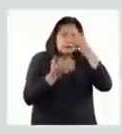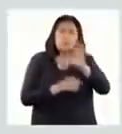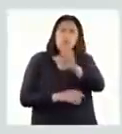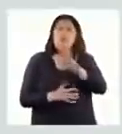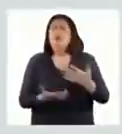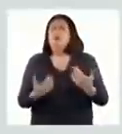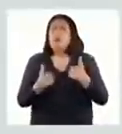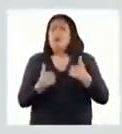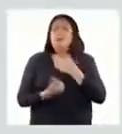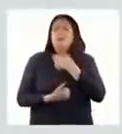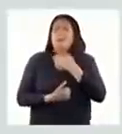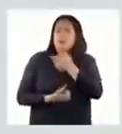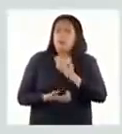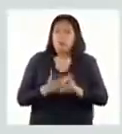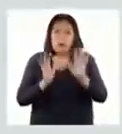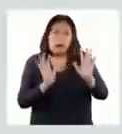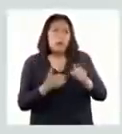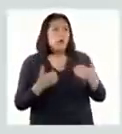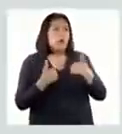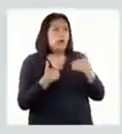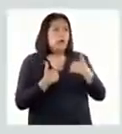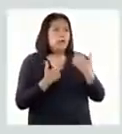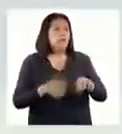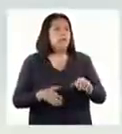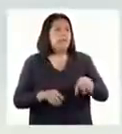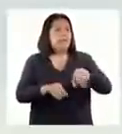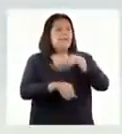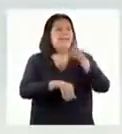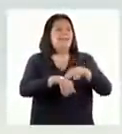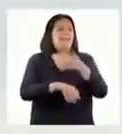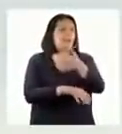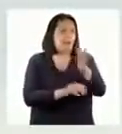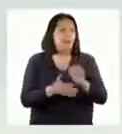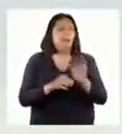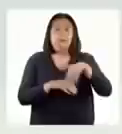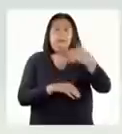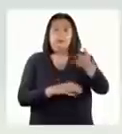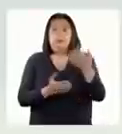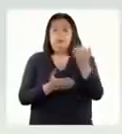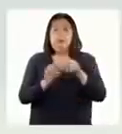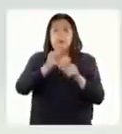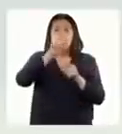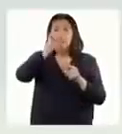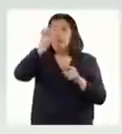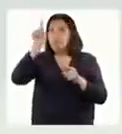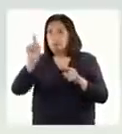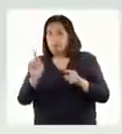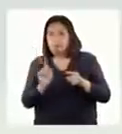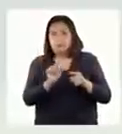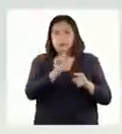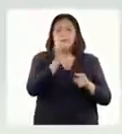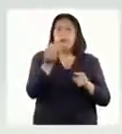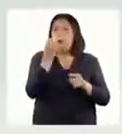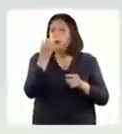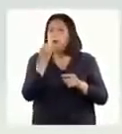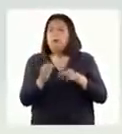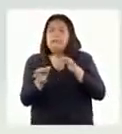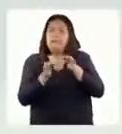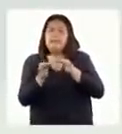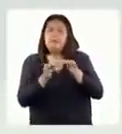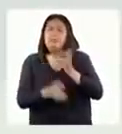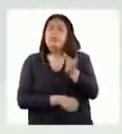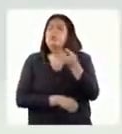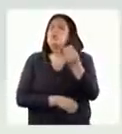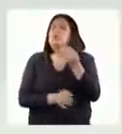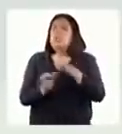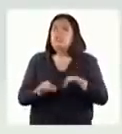animal favorito. Procura, eso sí, que sea un animal silvestre. Luego, dibuja su cadena alimentaria y en un párrafo pequeño explica por qué